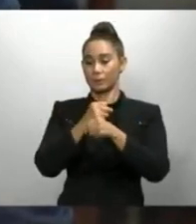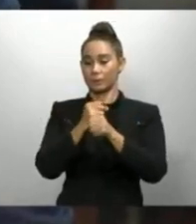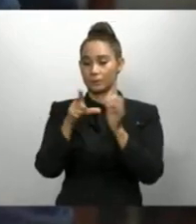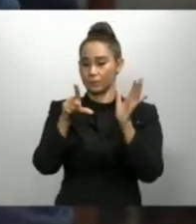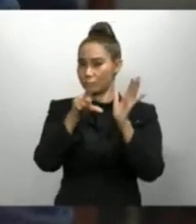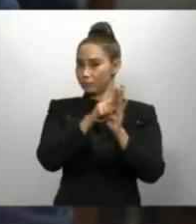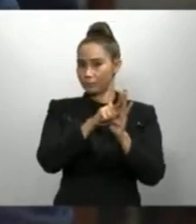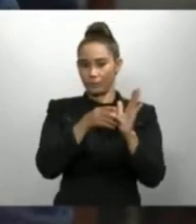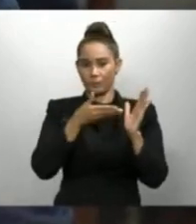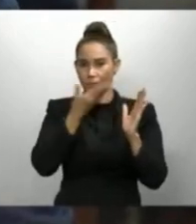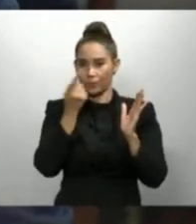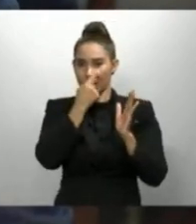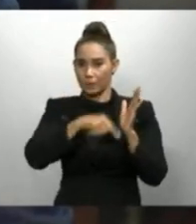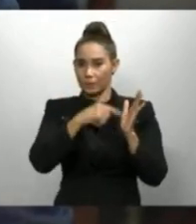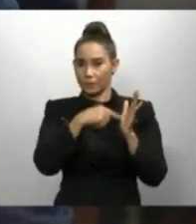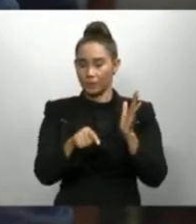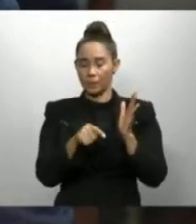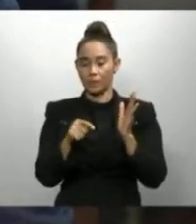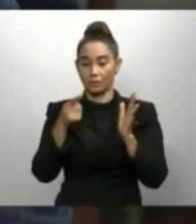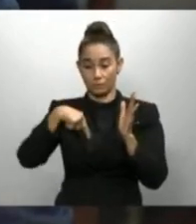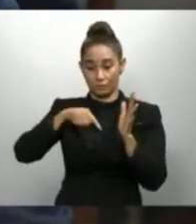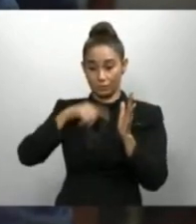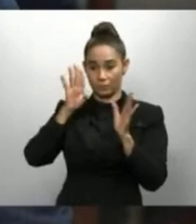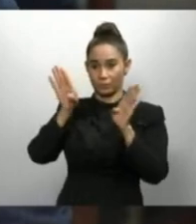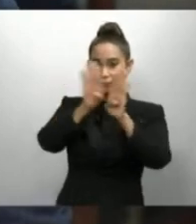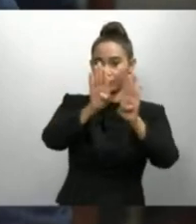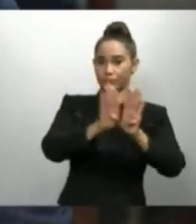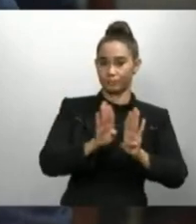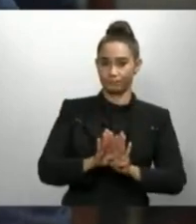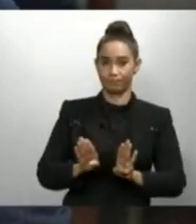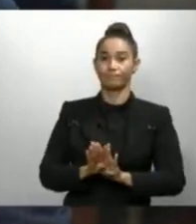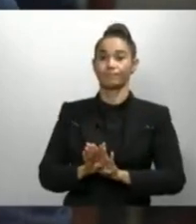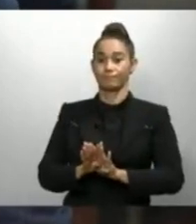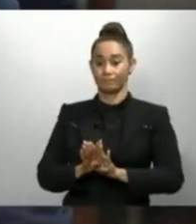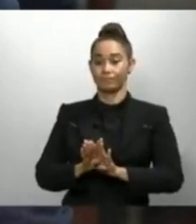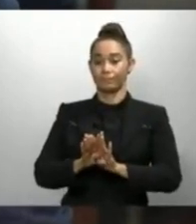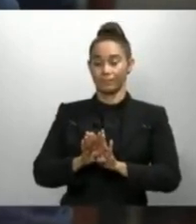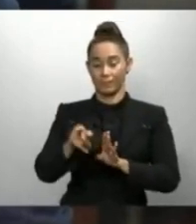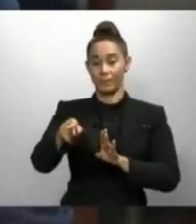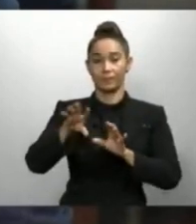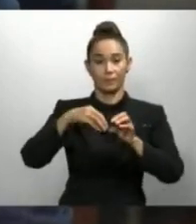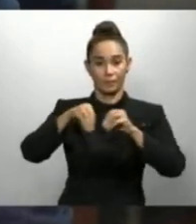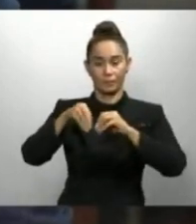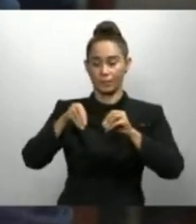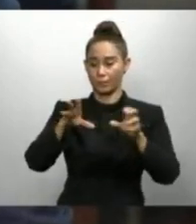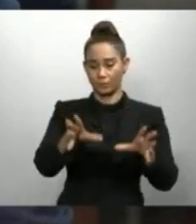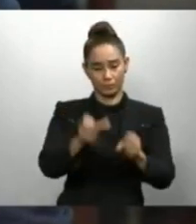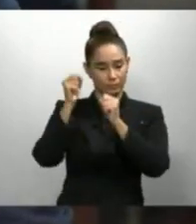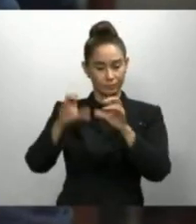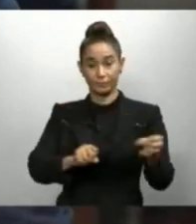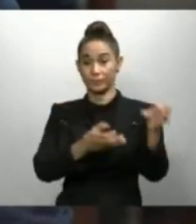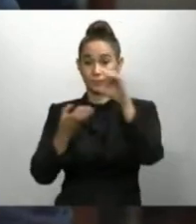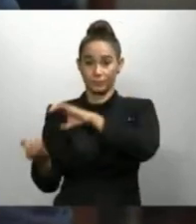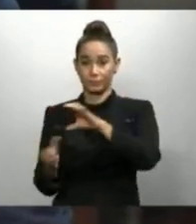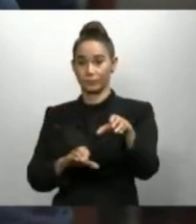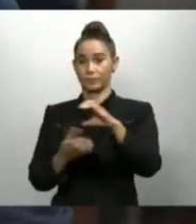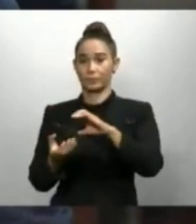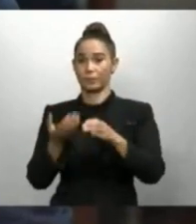vigente, procediendo de inmediato al cierre provisional del establecimiento y el decomiso de los productos